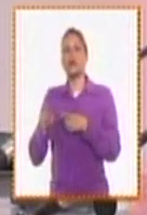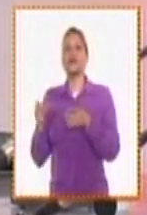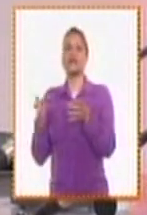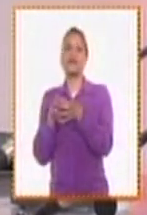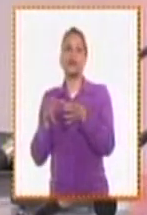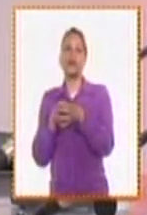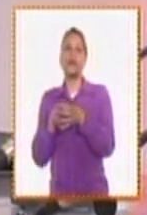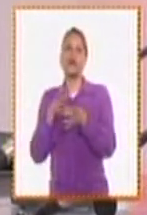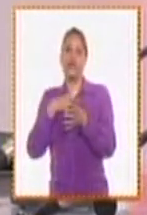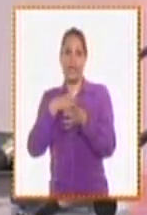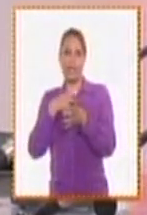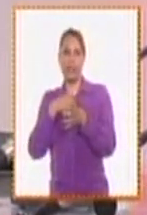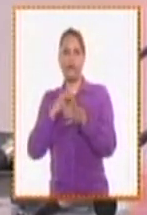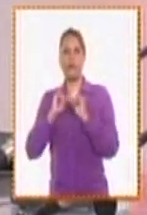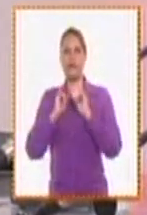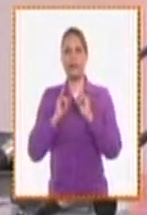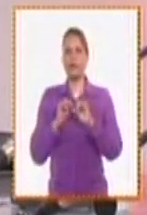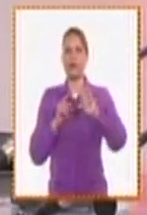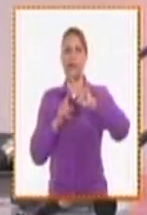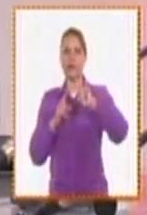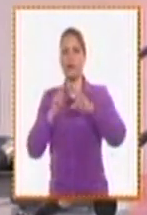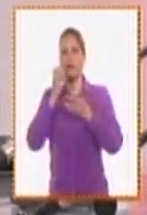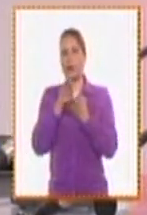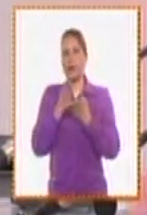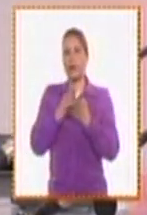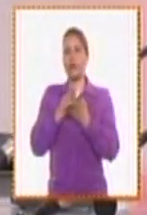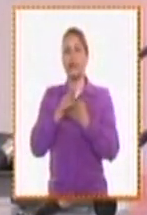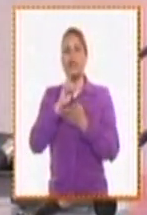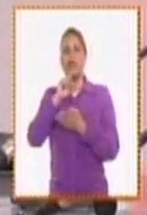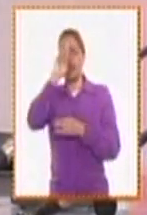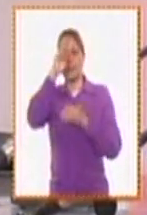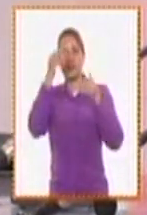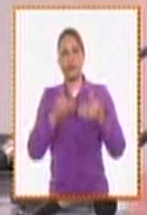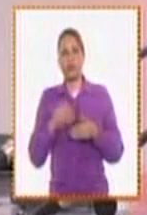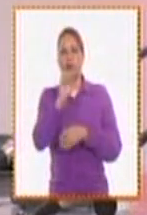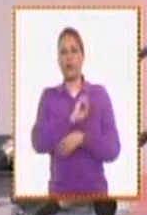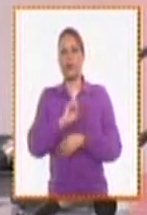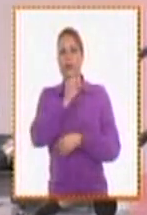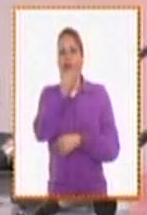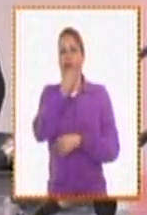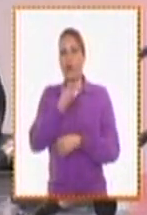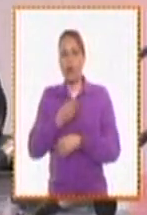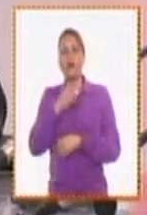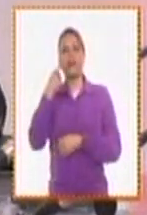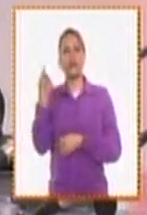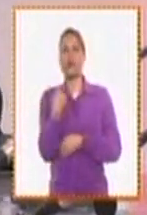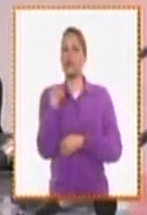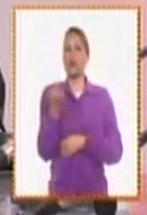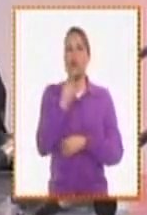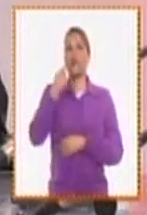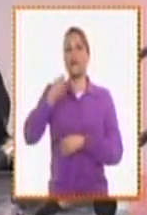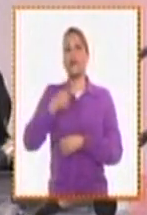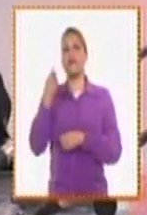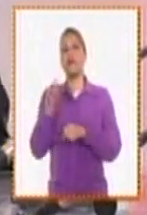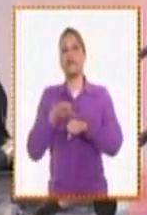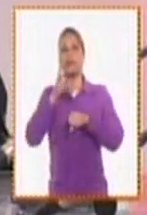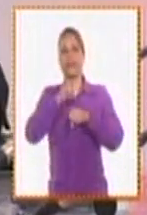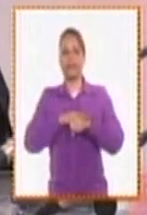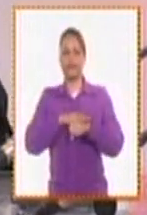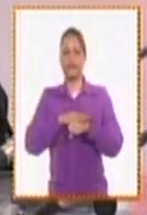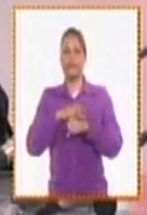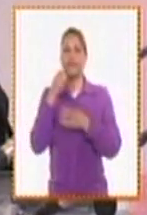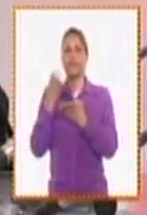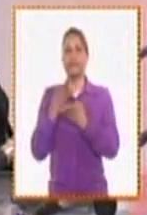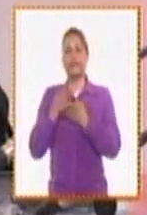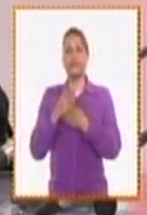los medios de comunicación, la escuela, la salud, las organizaciones juveniles, que trabajar en la prevención, en la educación